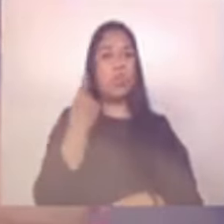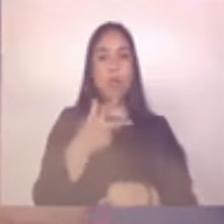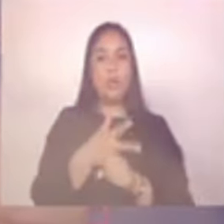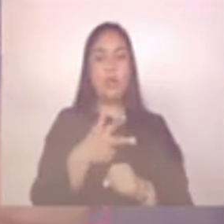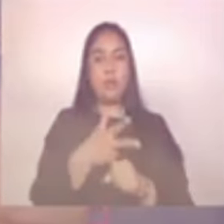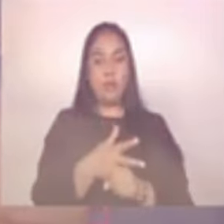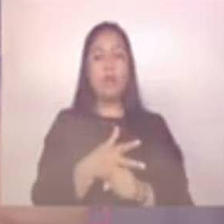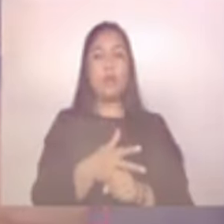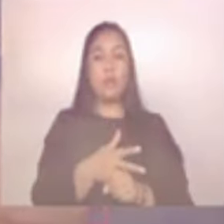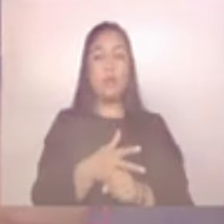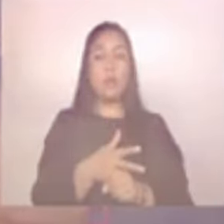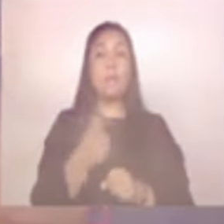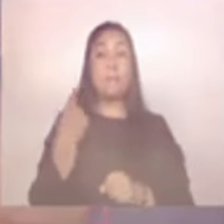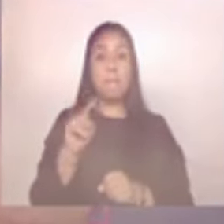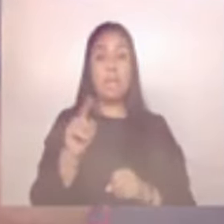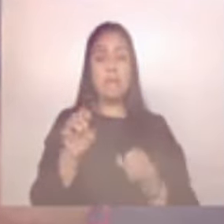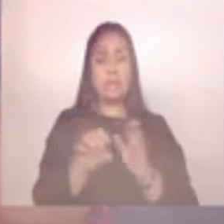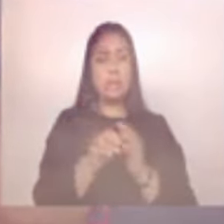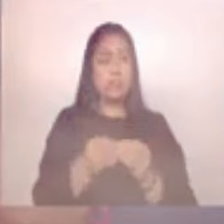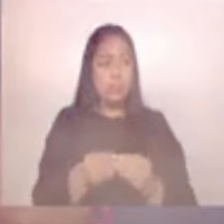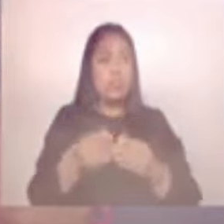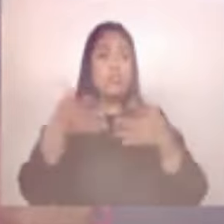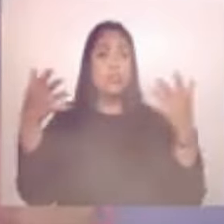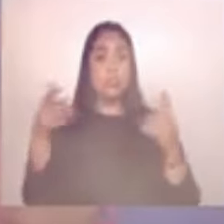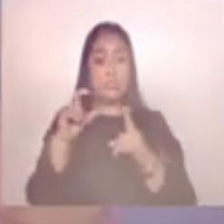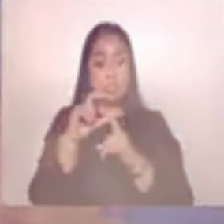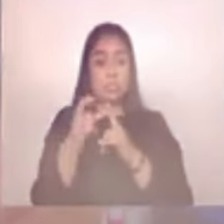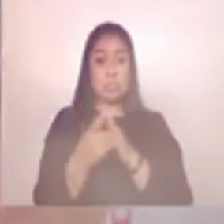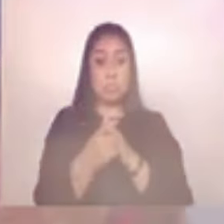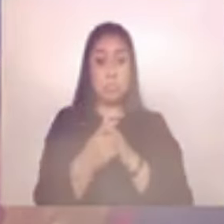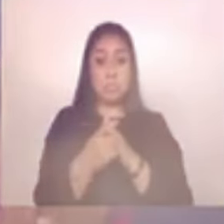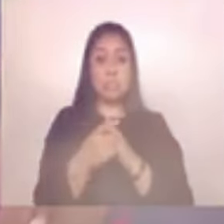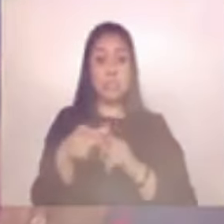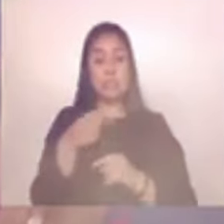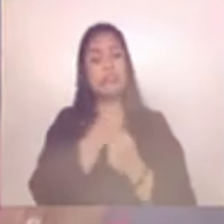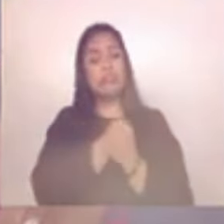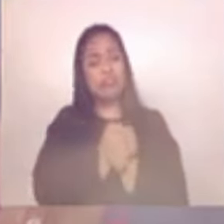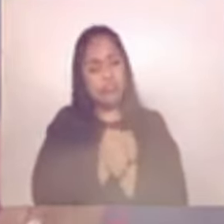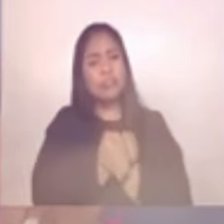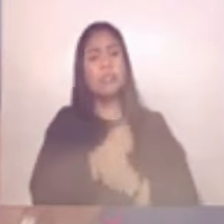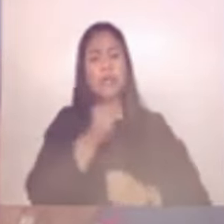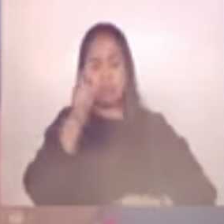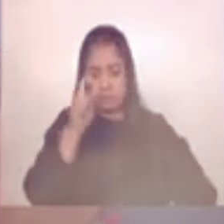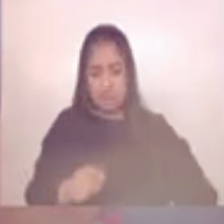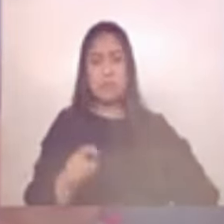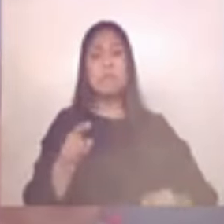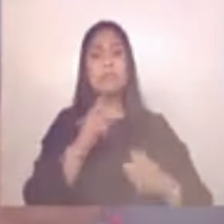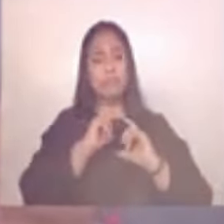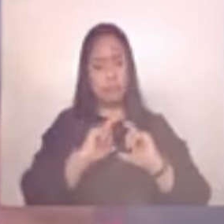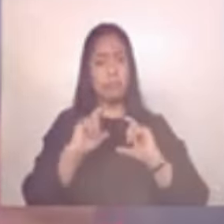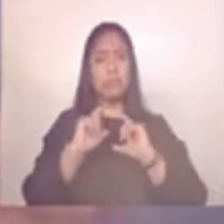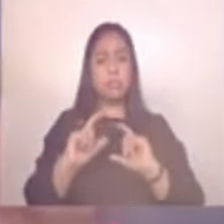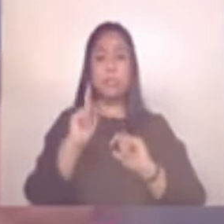Guatemala en donde la riqueza cultural es apreciada y debe ser preservada y debe